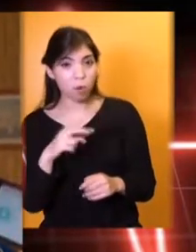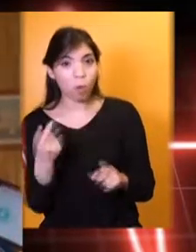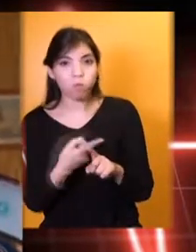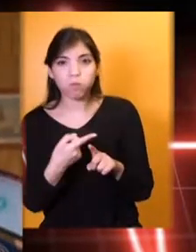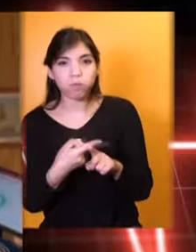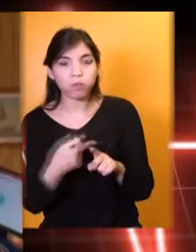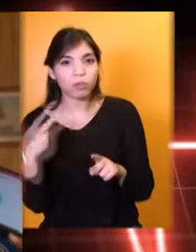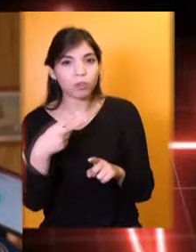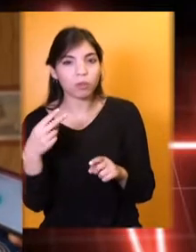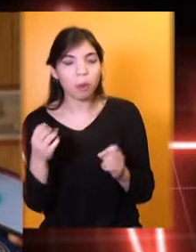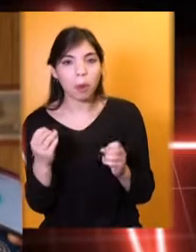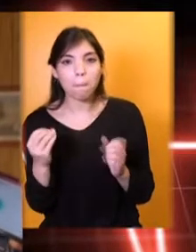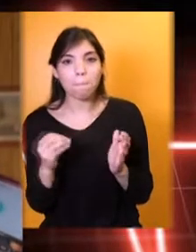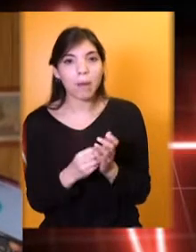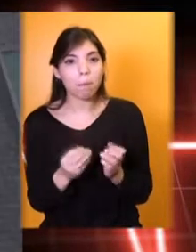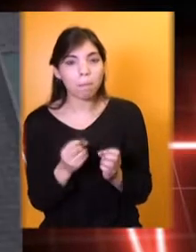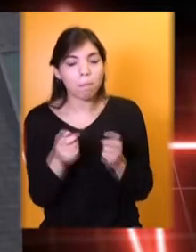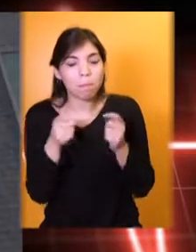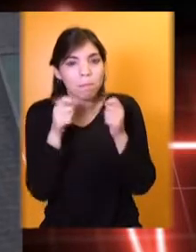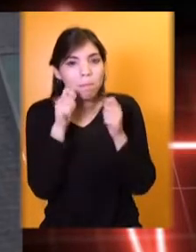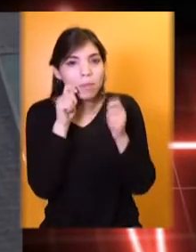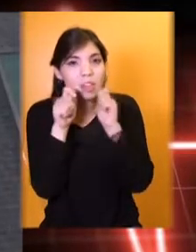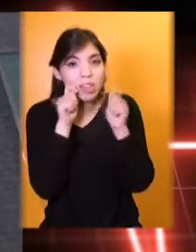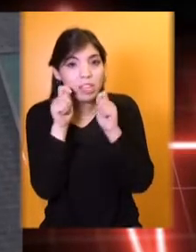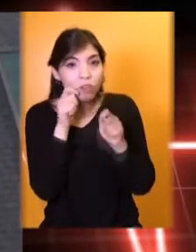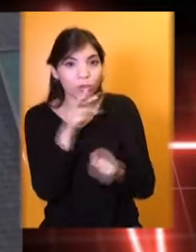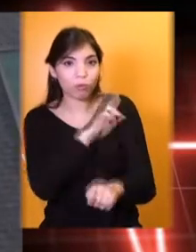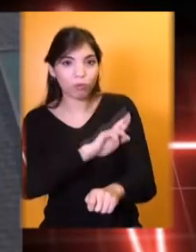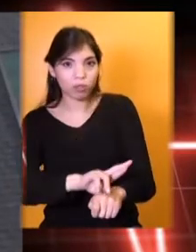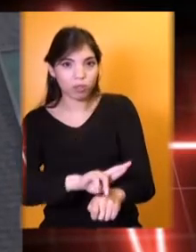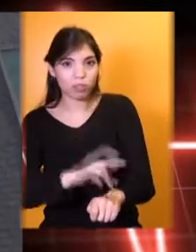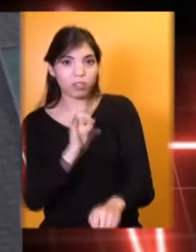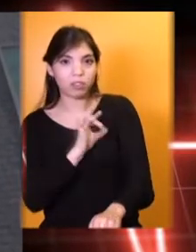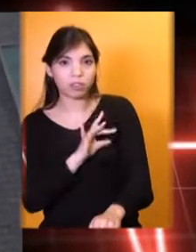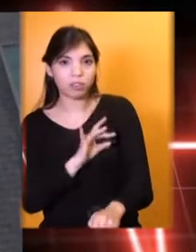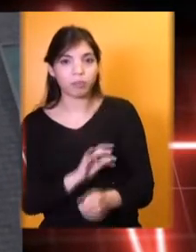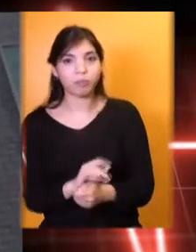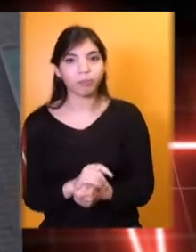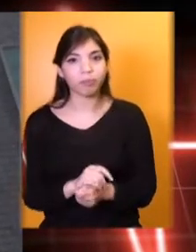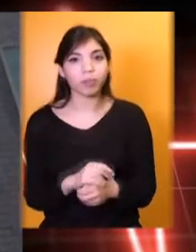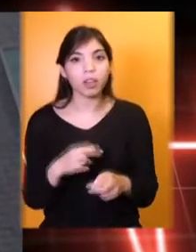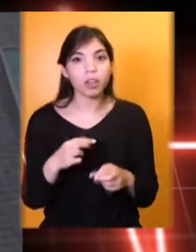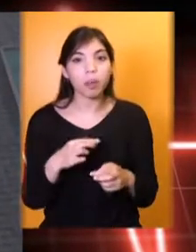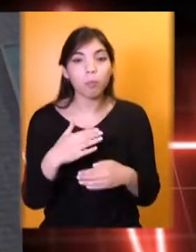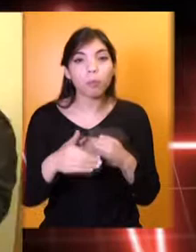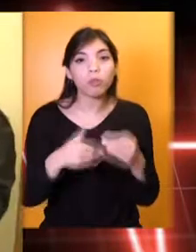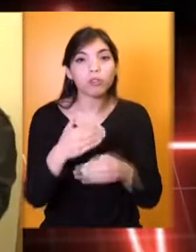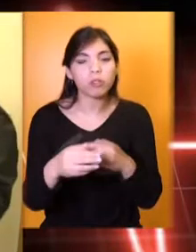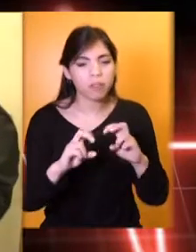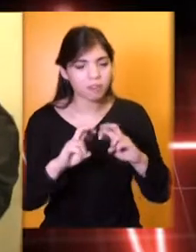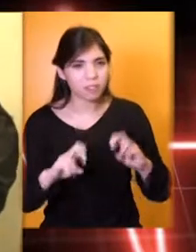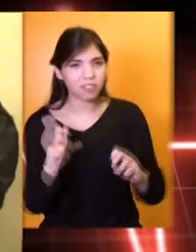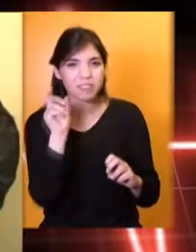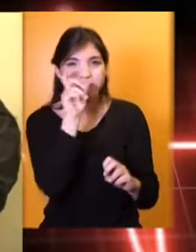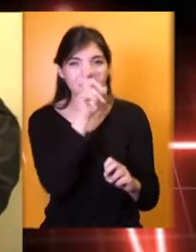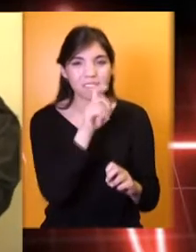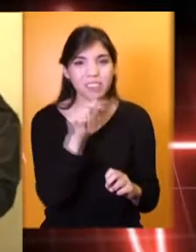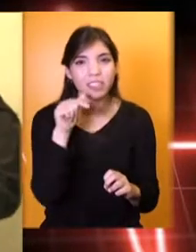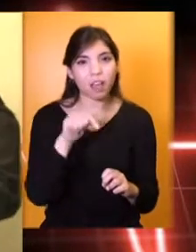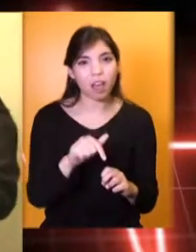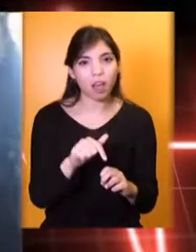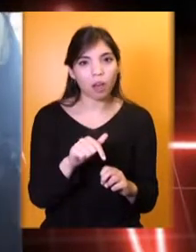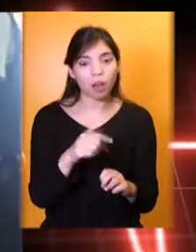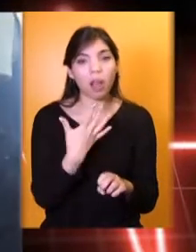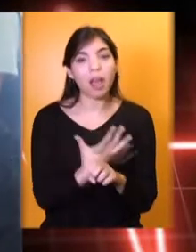de menores más grande del sur de Chile en la historia. Para el Ministerio Público, el proceso de investigación sigue siendo dificultoso, tomando como referencia que hasta